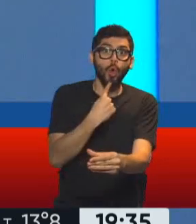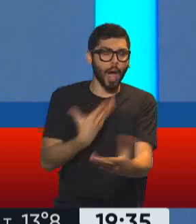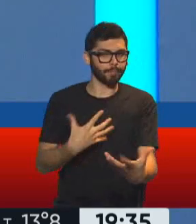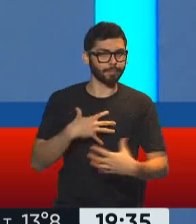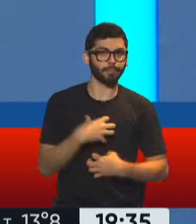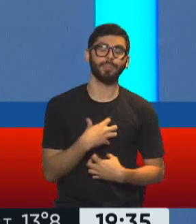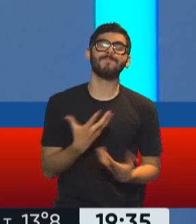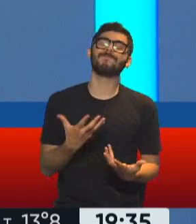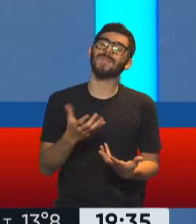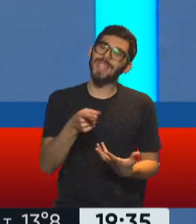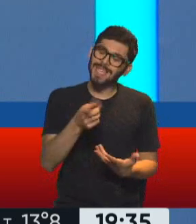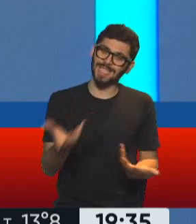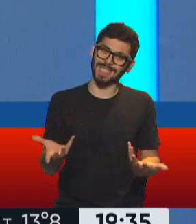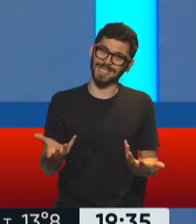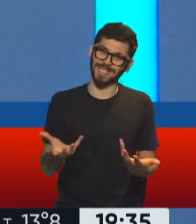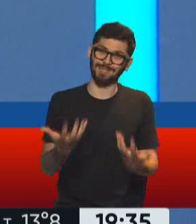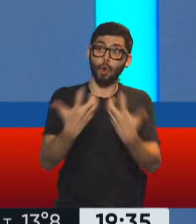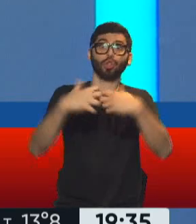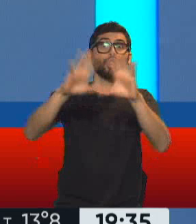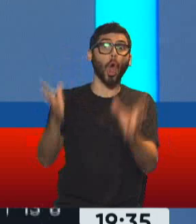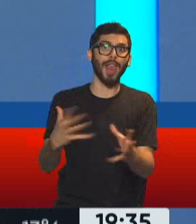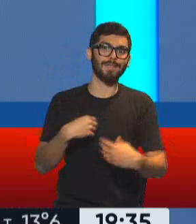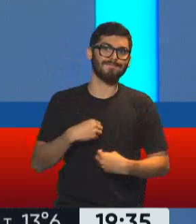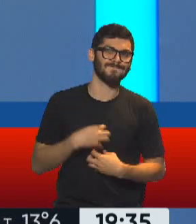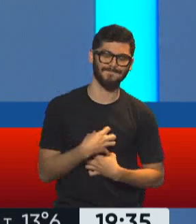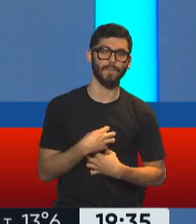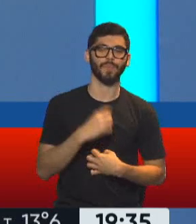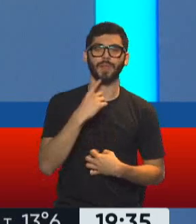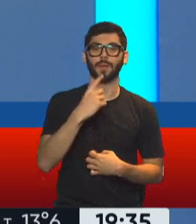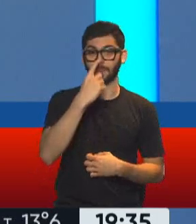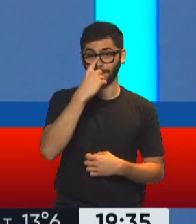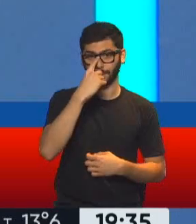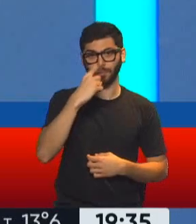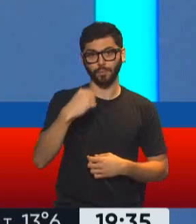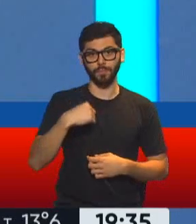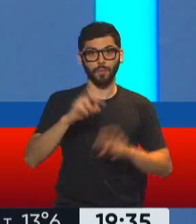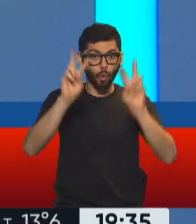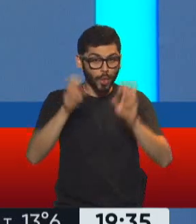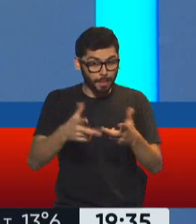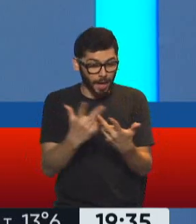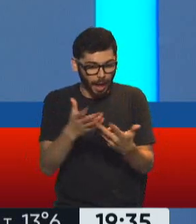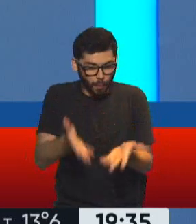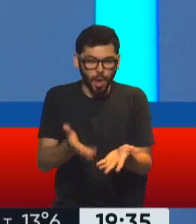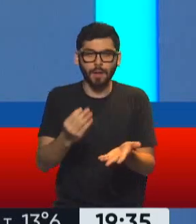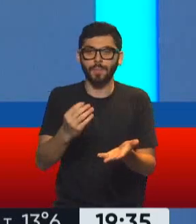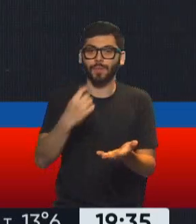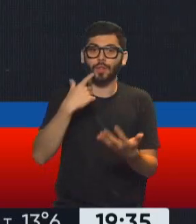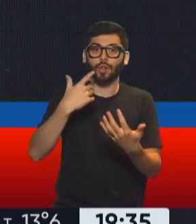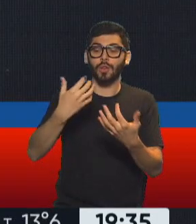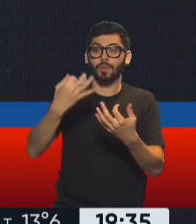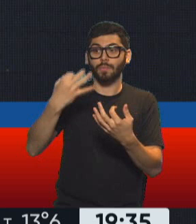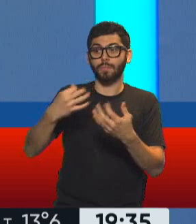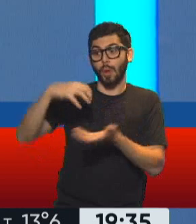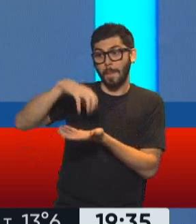electoral, que es designada por, y me voy a referir a esto porque es el tema que aquí se habló, designada por el Consejo